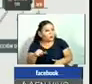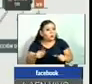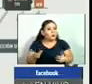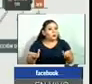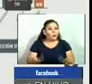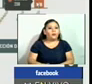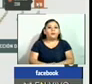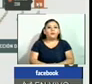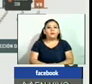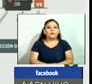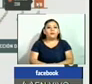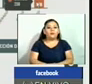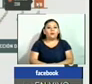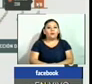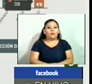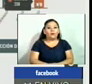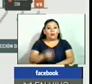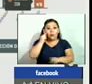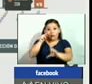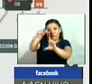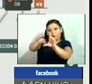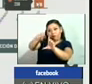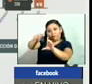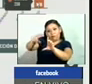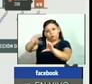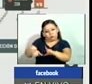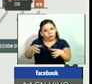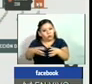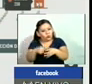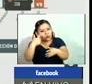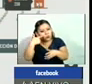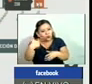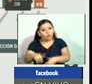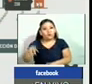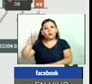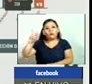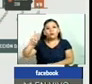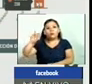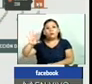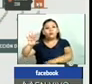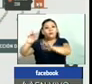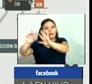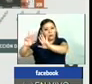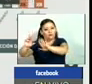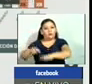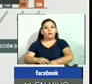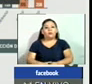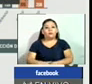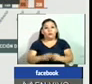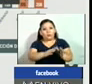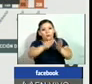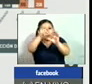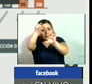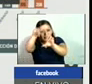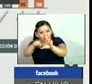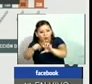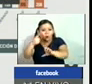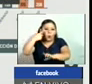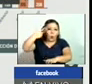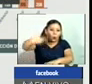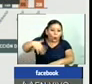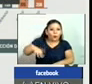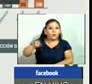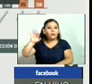en esta página. En estado crítico se encuentran 258 personas. En una condición grave se encuentran